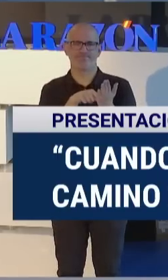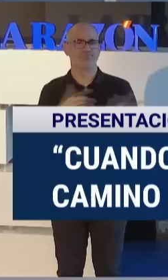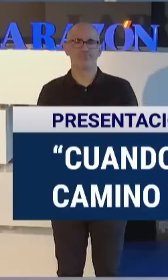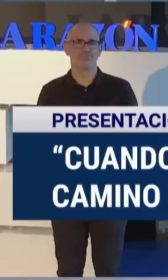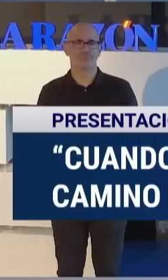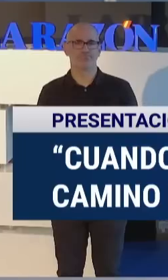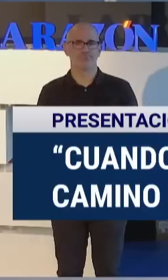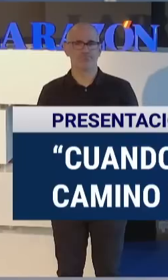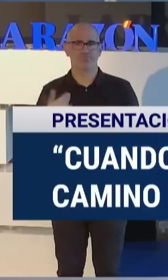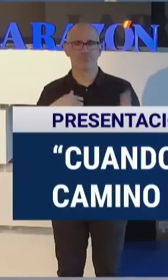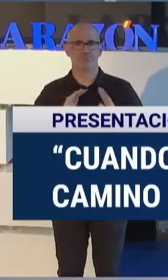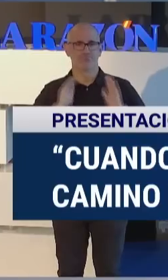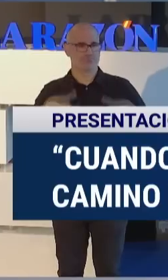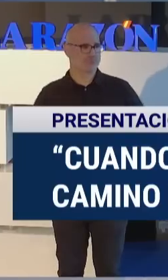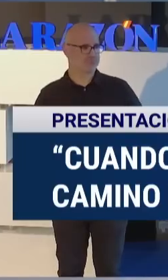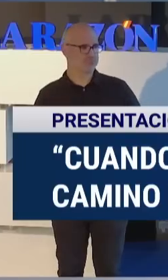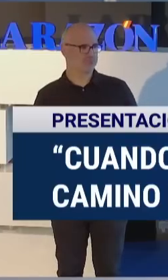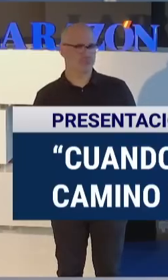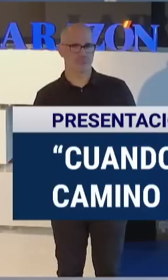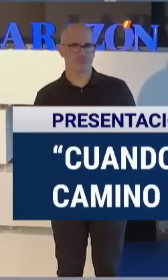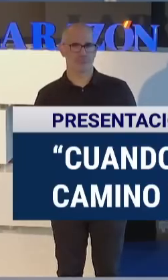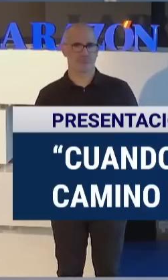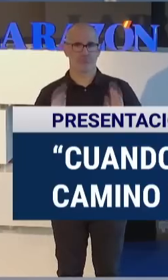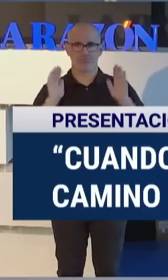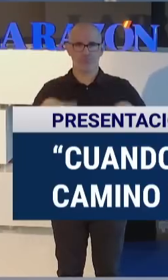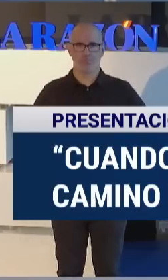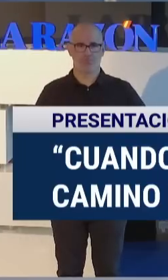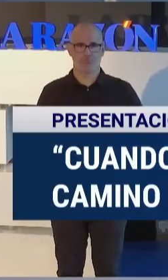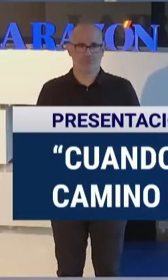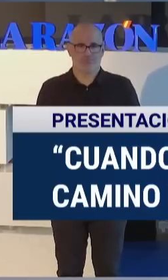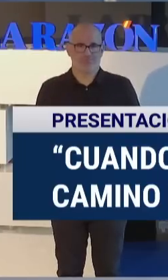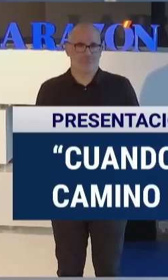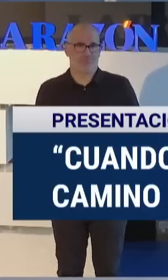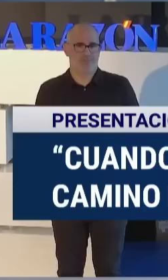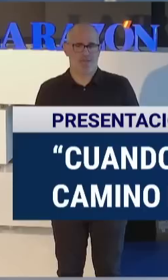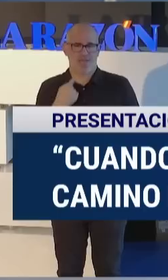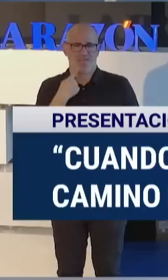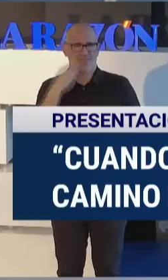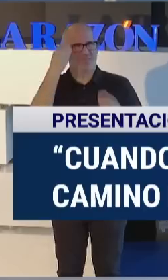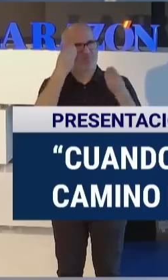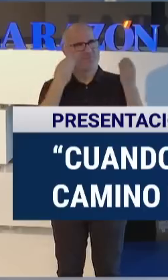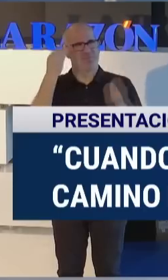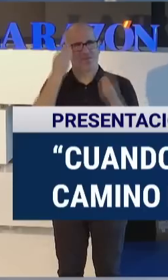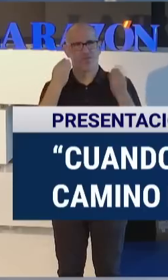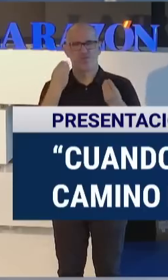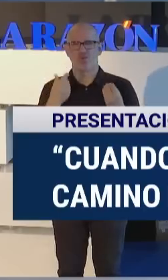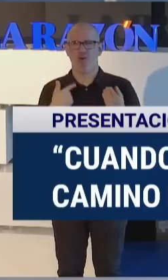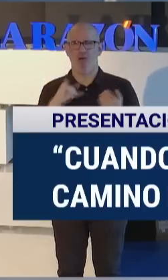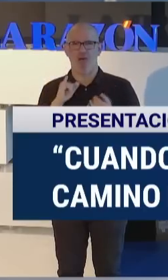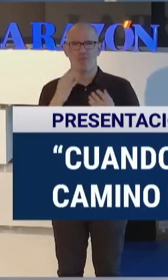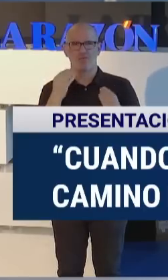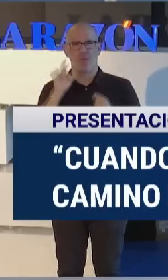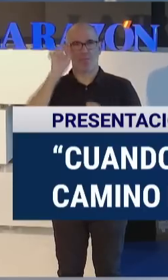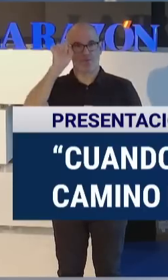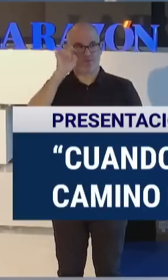nada, me volví ANCAP, como correspondía. Y entonces yo tenía muchas charlas con el profesor